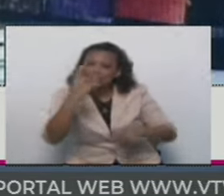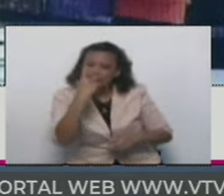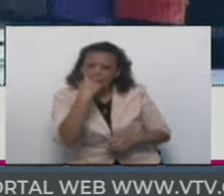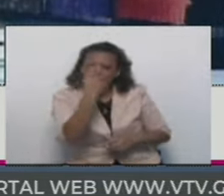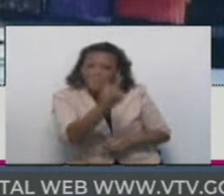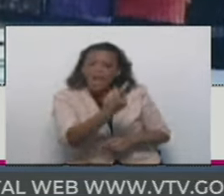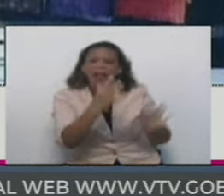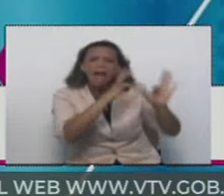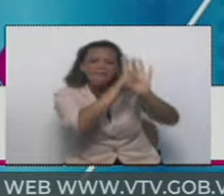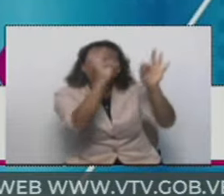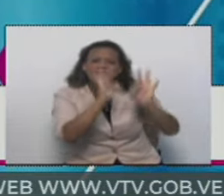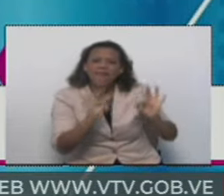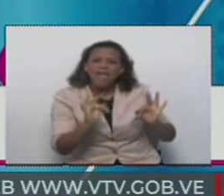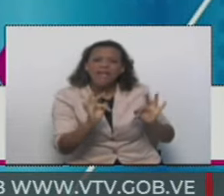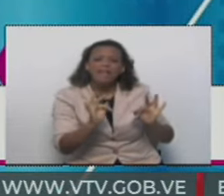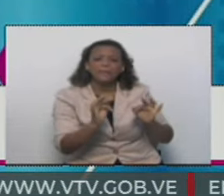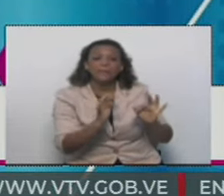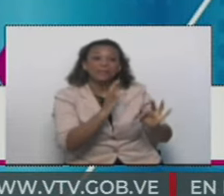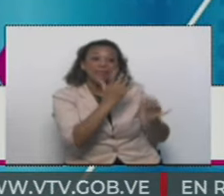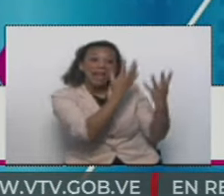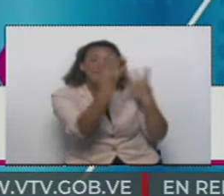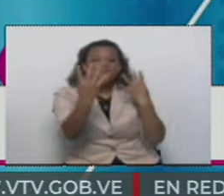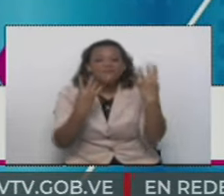de la Feria del Libro de Caracas.